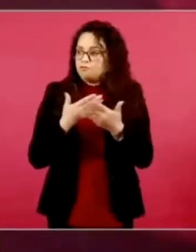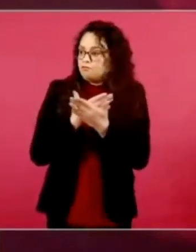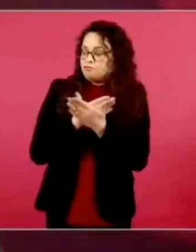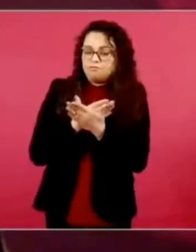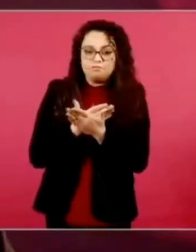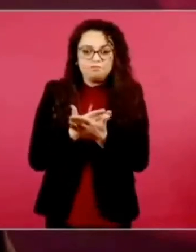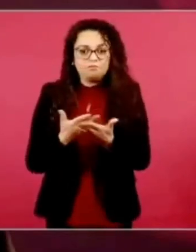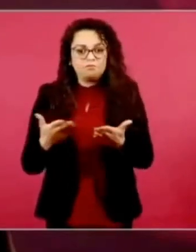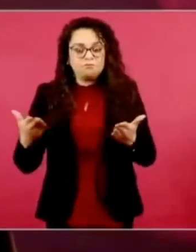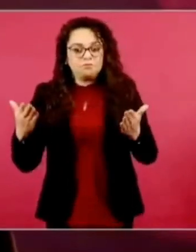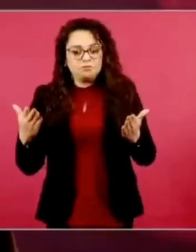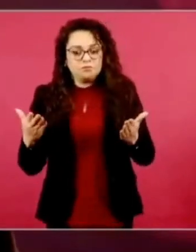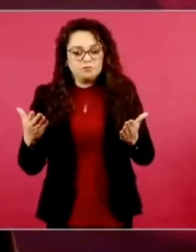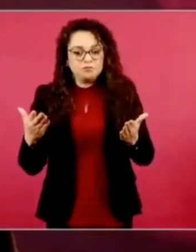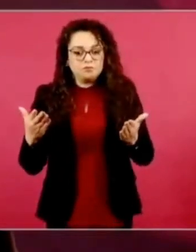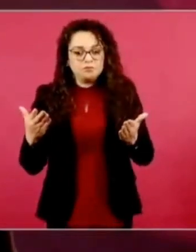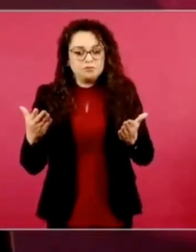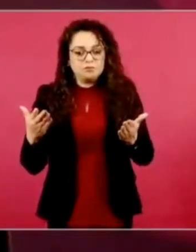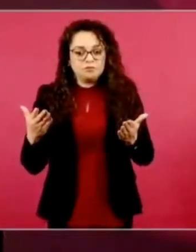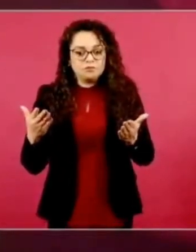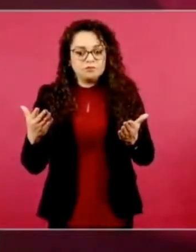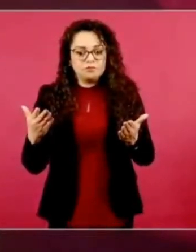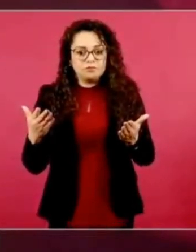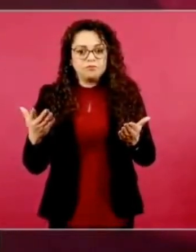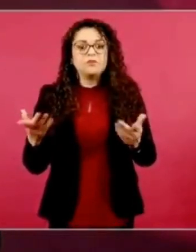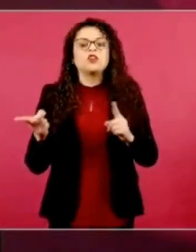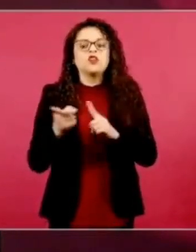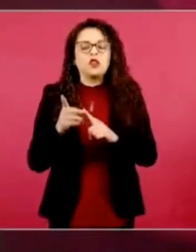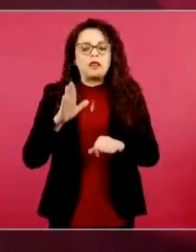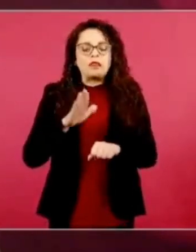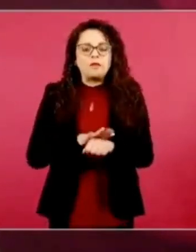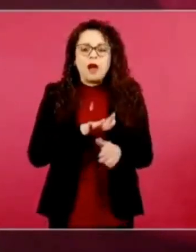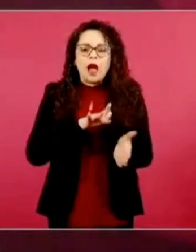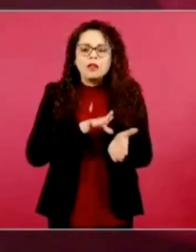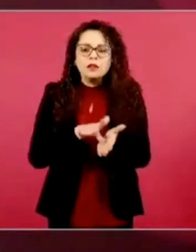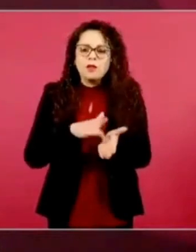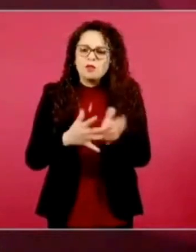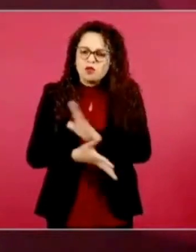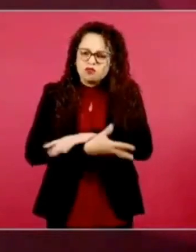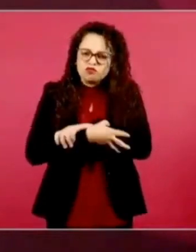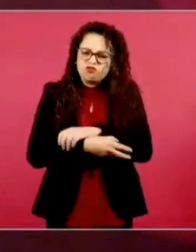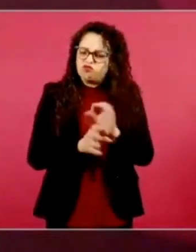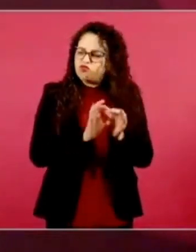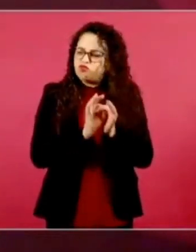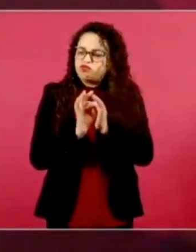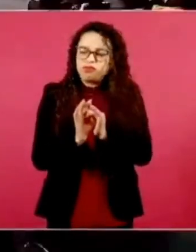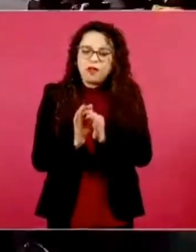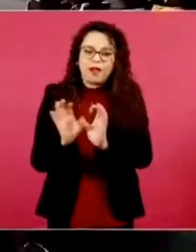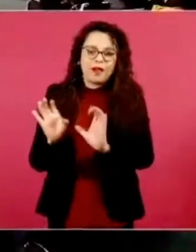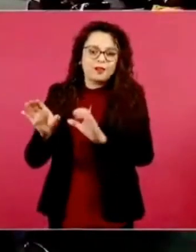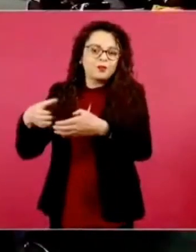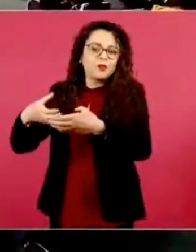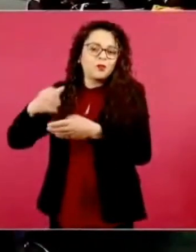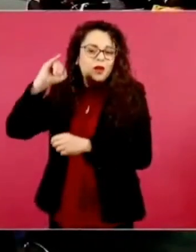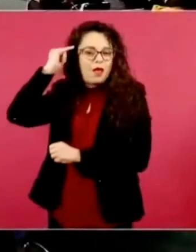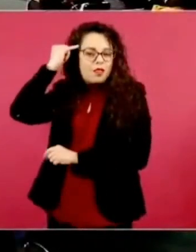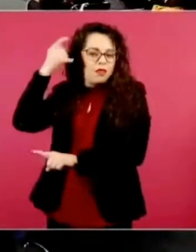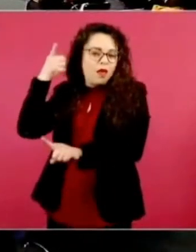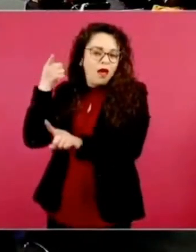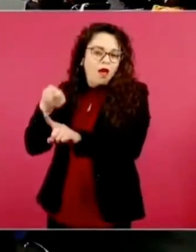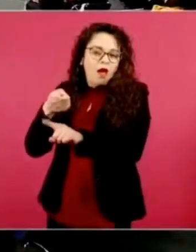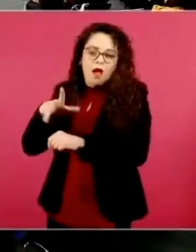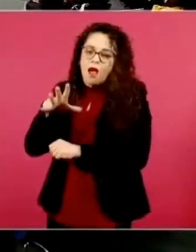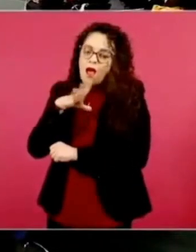más solidaridad? En las comunidades indígenas. Siempre los del norte se han sentido superiores a los del